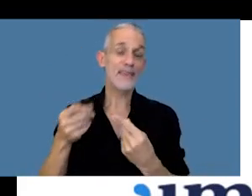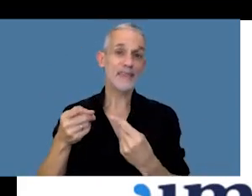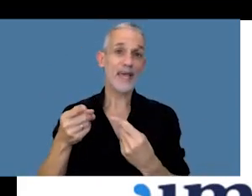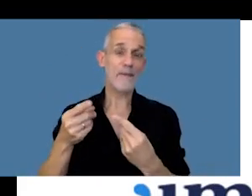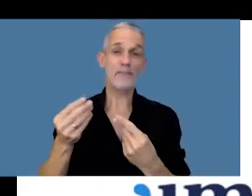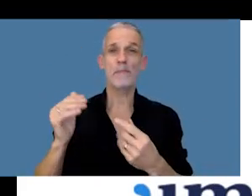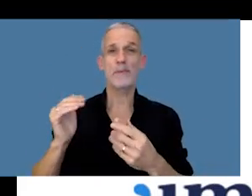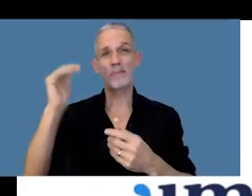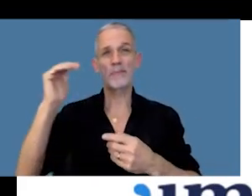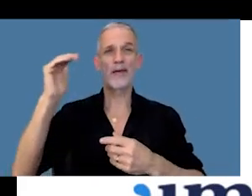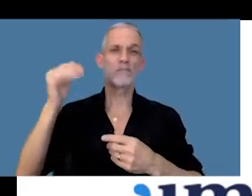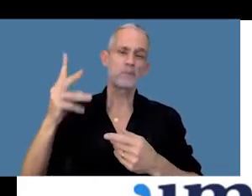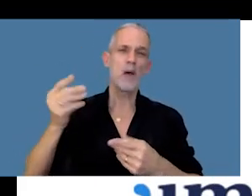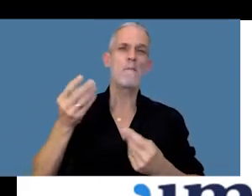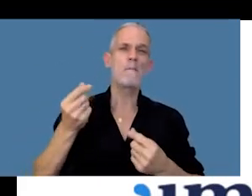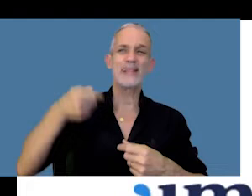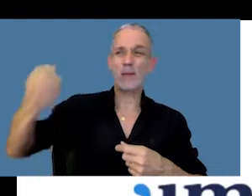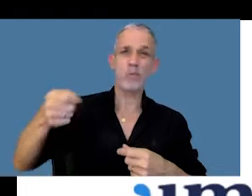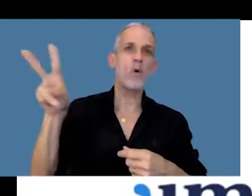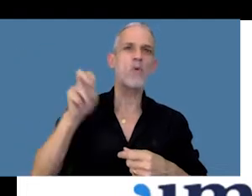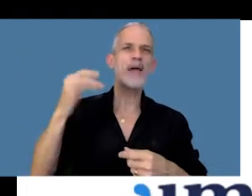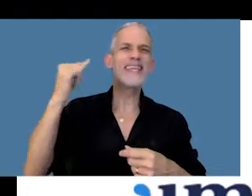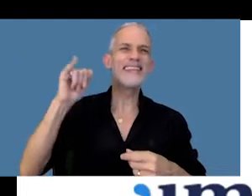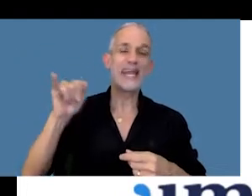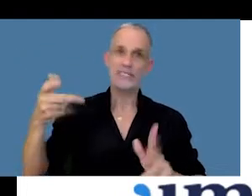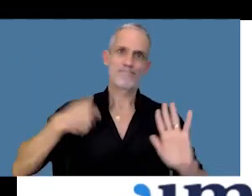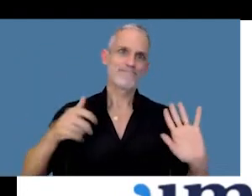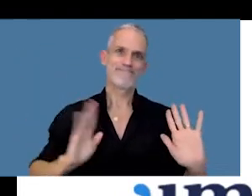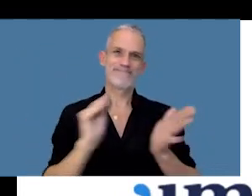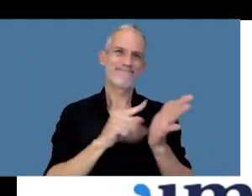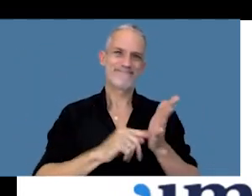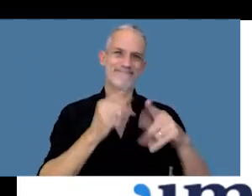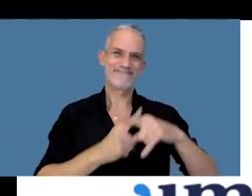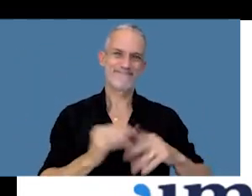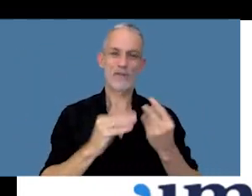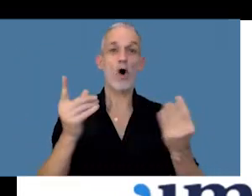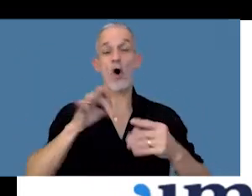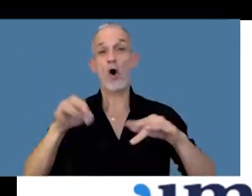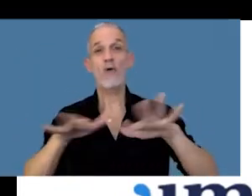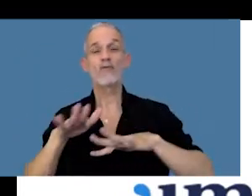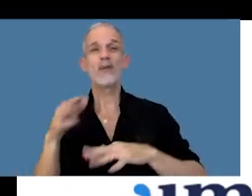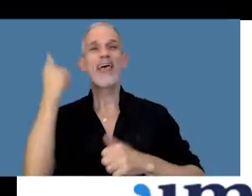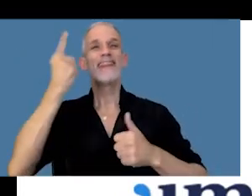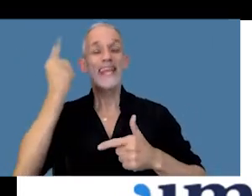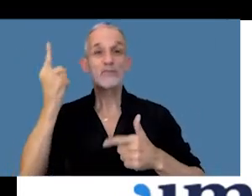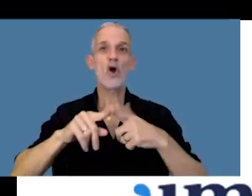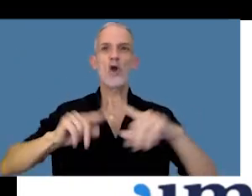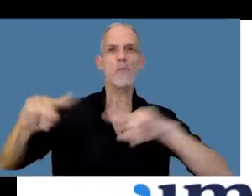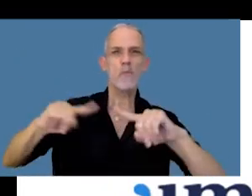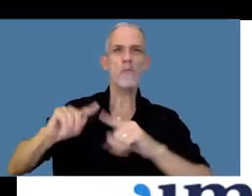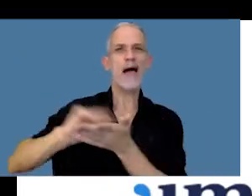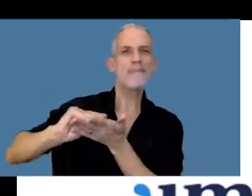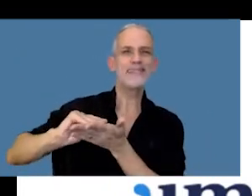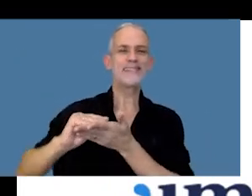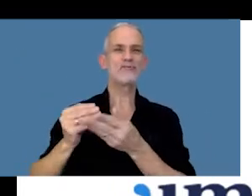renta de colocaciones financieras, el ejercicio de funciones de dirección, conducción,